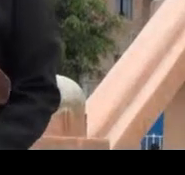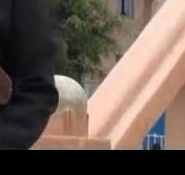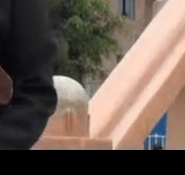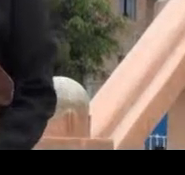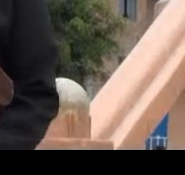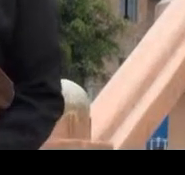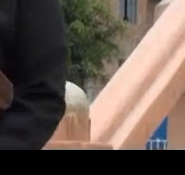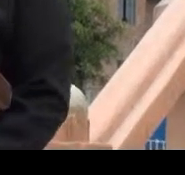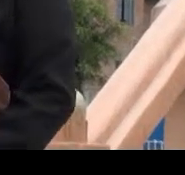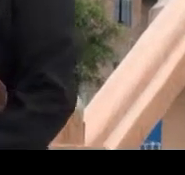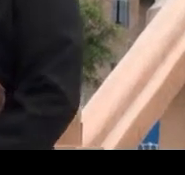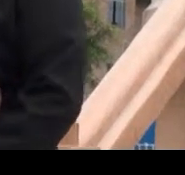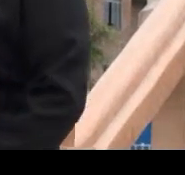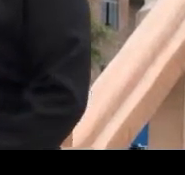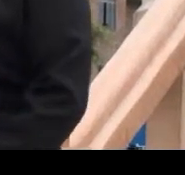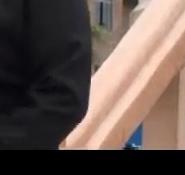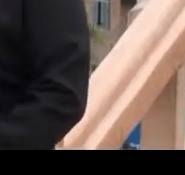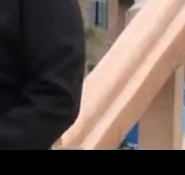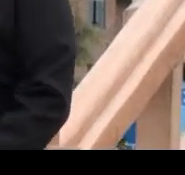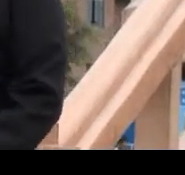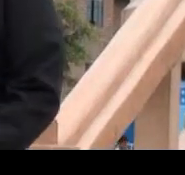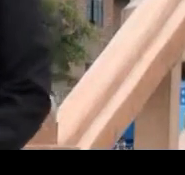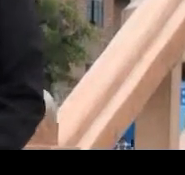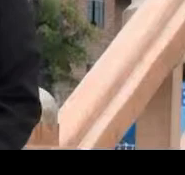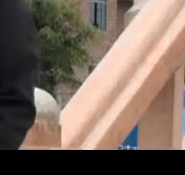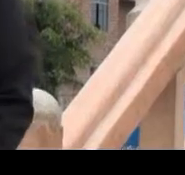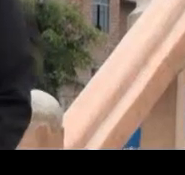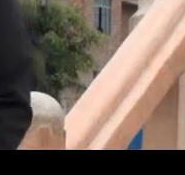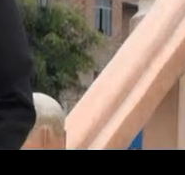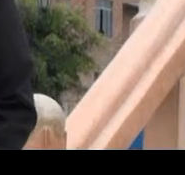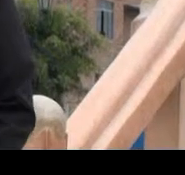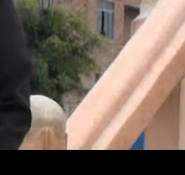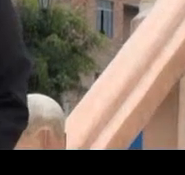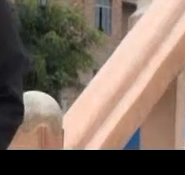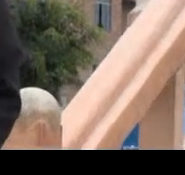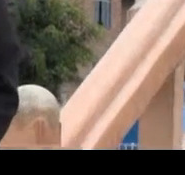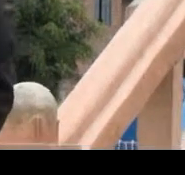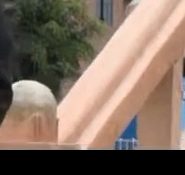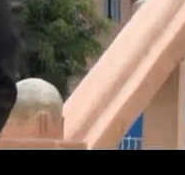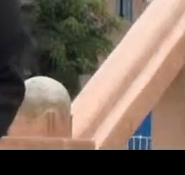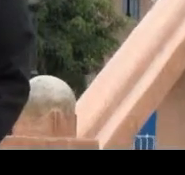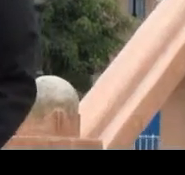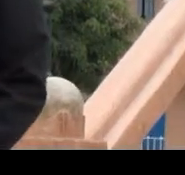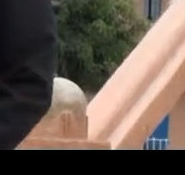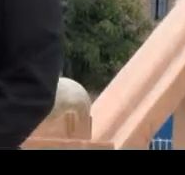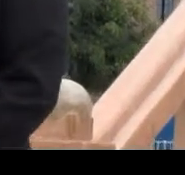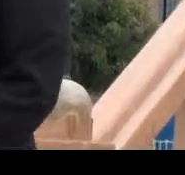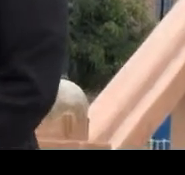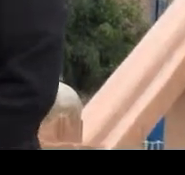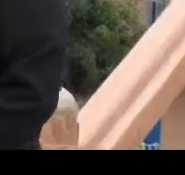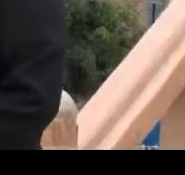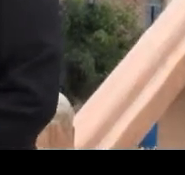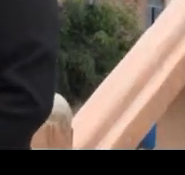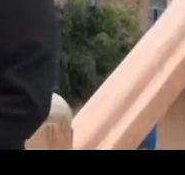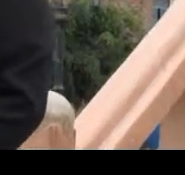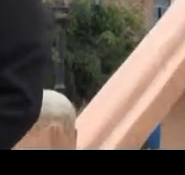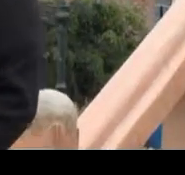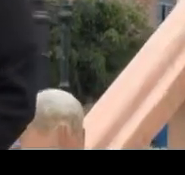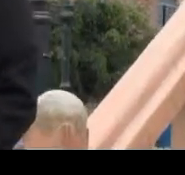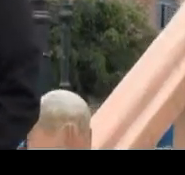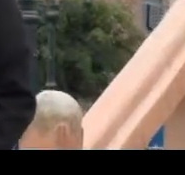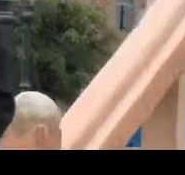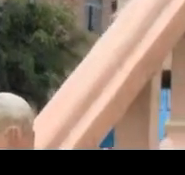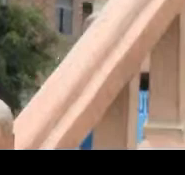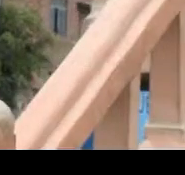el nivel académico universitario que lo tenemos en nuestra biblioteca César Vallejo. Igualmente, en esta